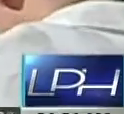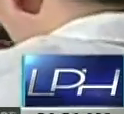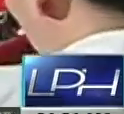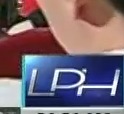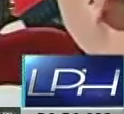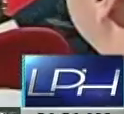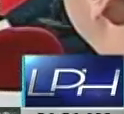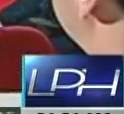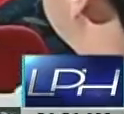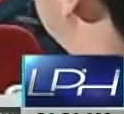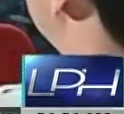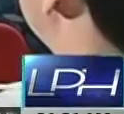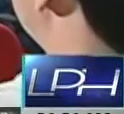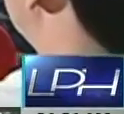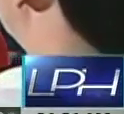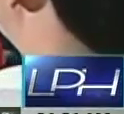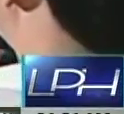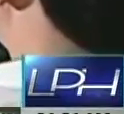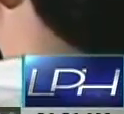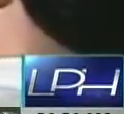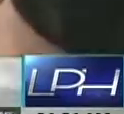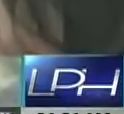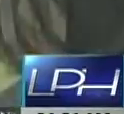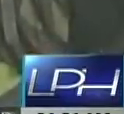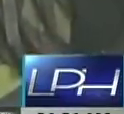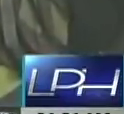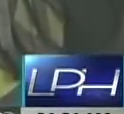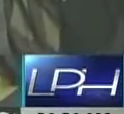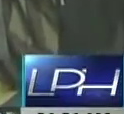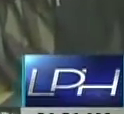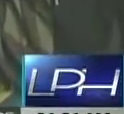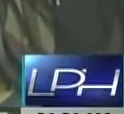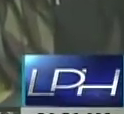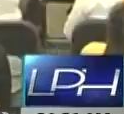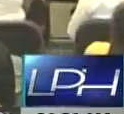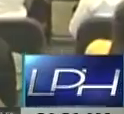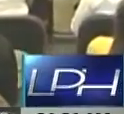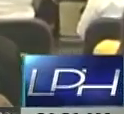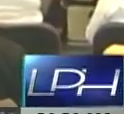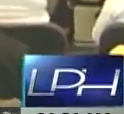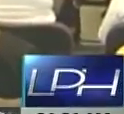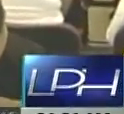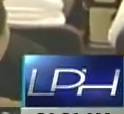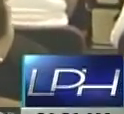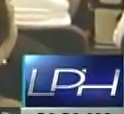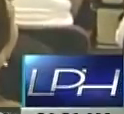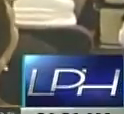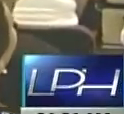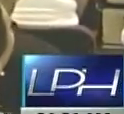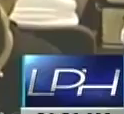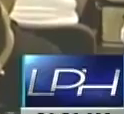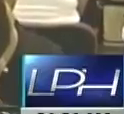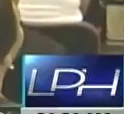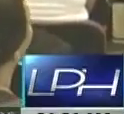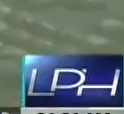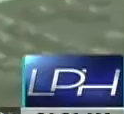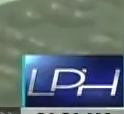en el Palacio Blanco de Caracas, que la falla que afectó las operaciones financieras en el país el pasado viernes fue un